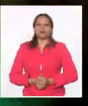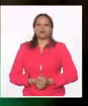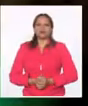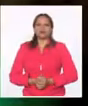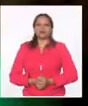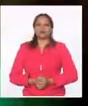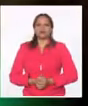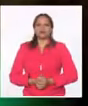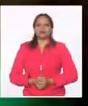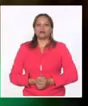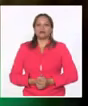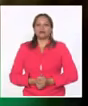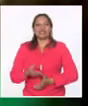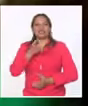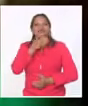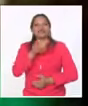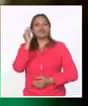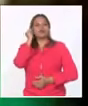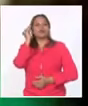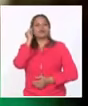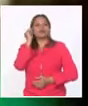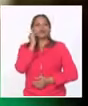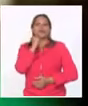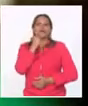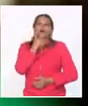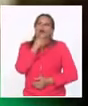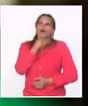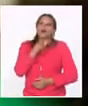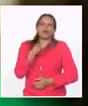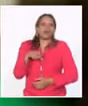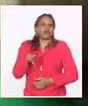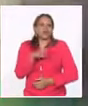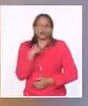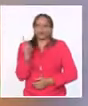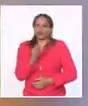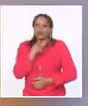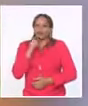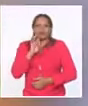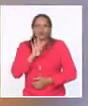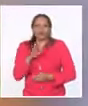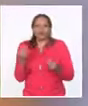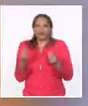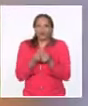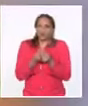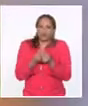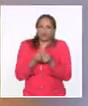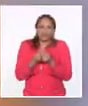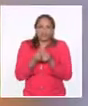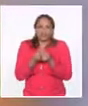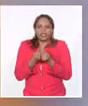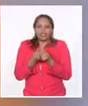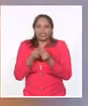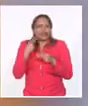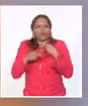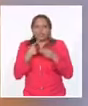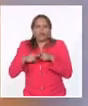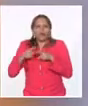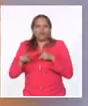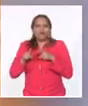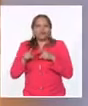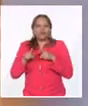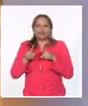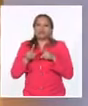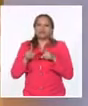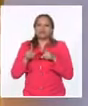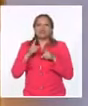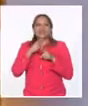Tenía la capacidad de ser más joven que nosotros cuatro juntos. Y atreverse a hacer cosas. Y el más antidogmático